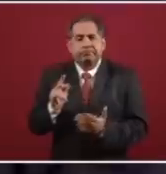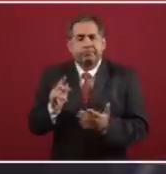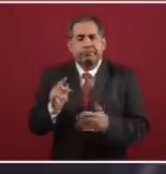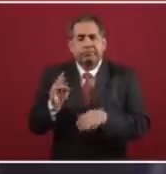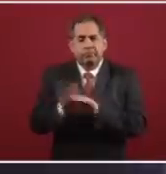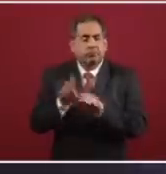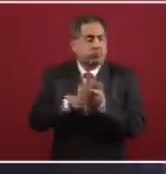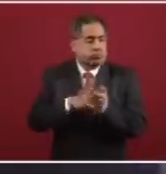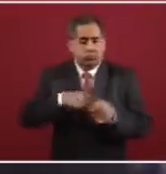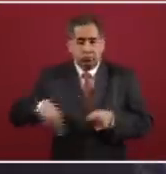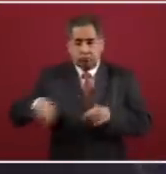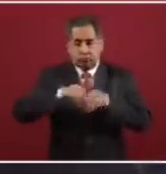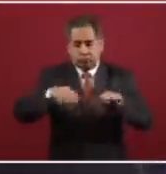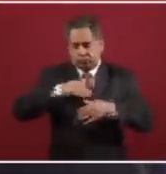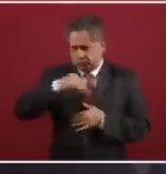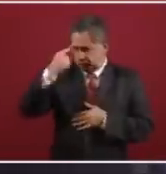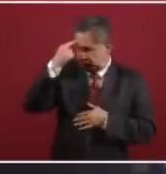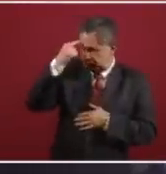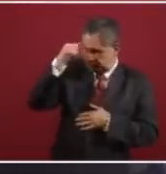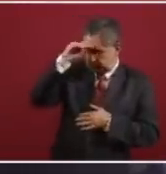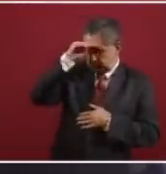un pensamiento conservador,